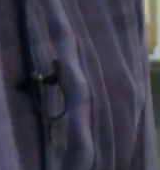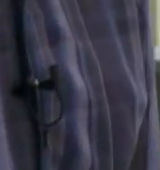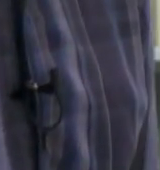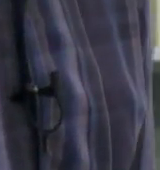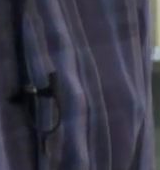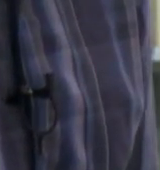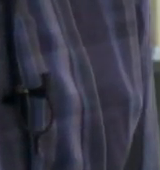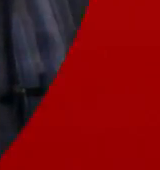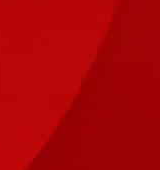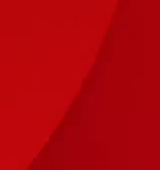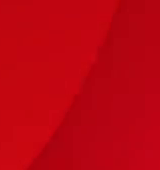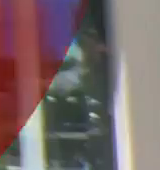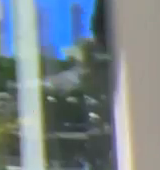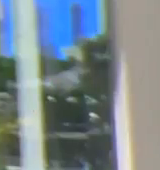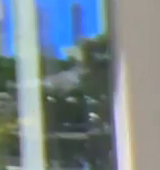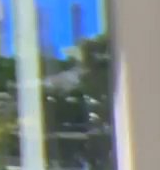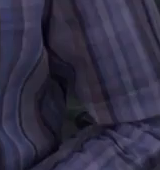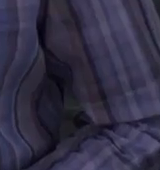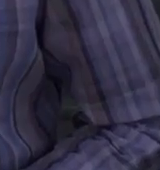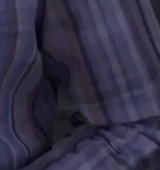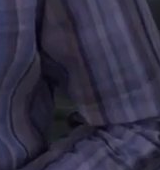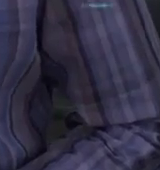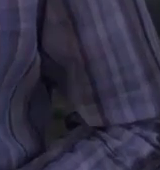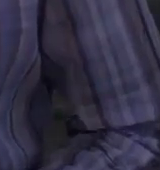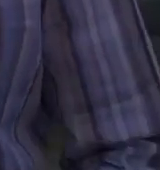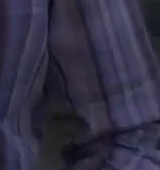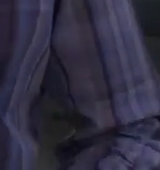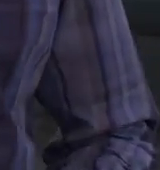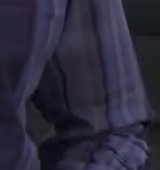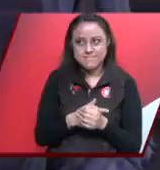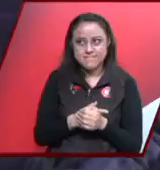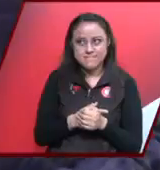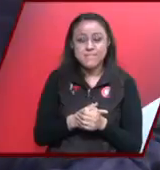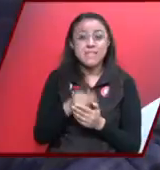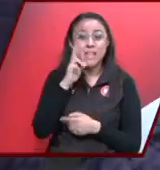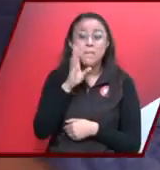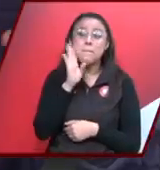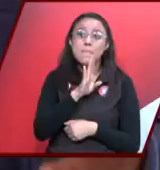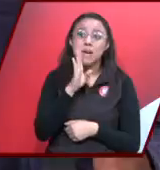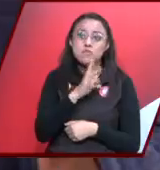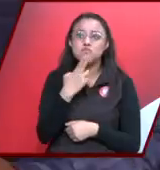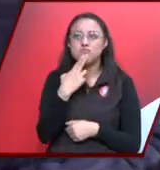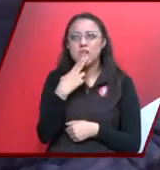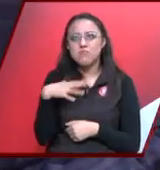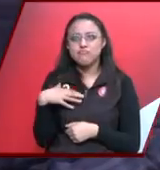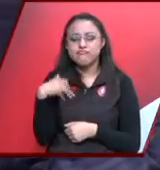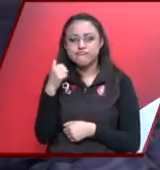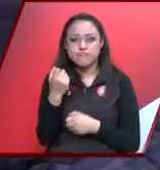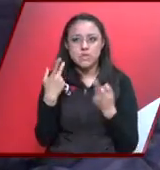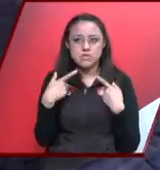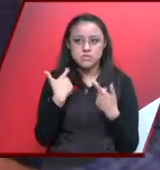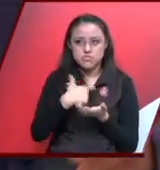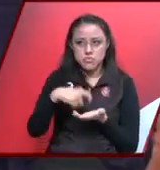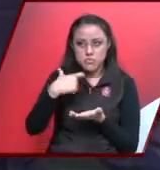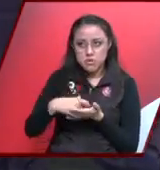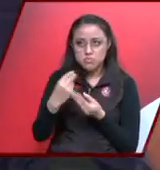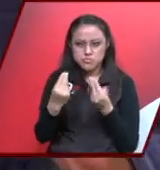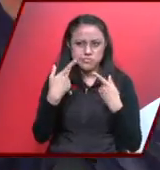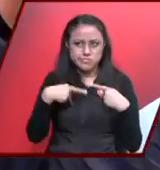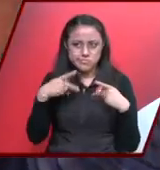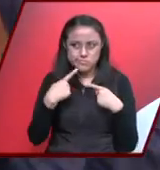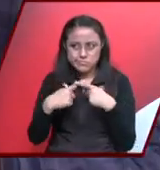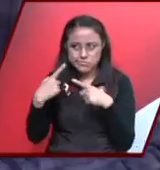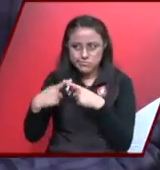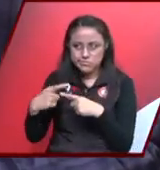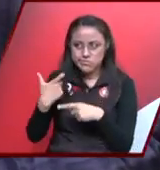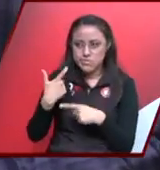Bienvenidos a Finanzas Personales para Mortales. Ante las malas prácticas y abusos en la gestión de cobranza que muchos despachos